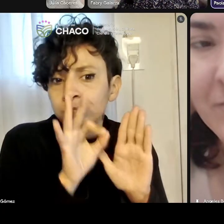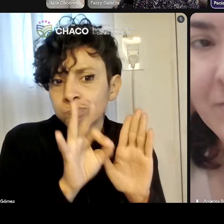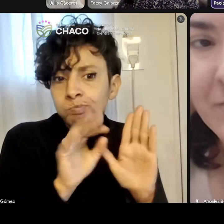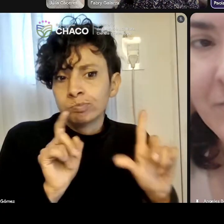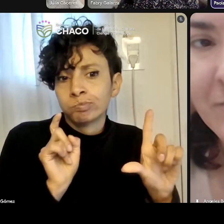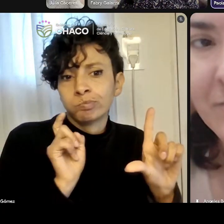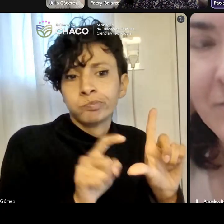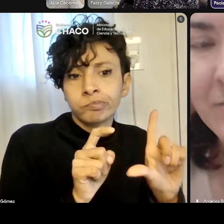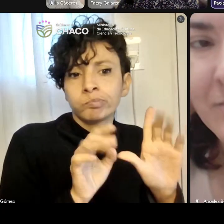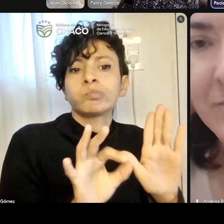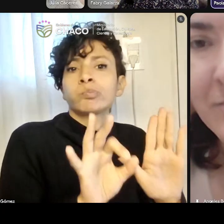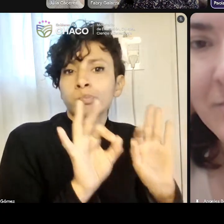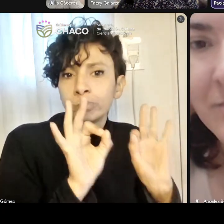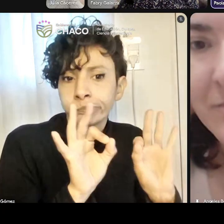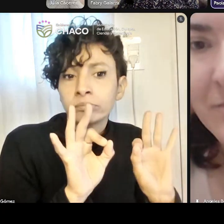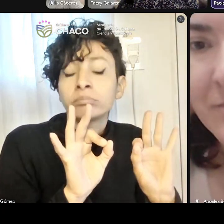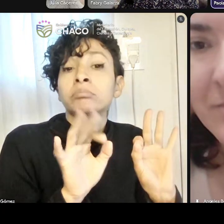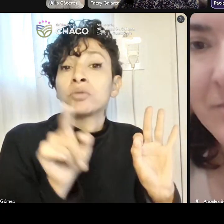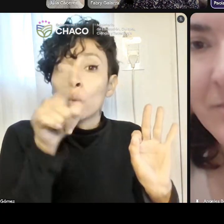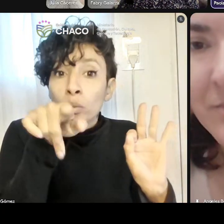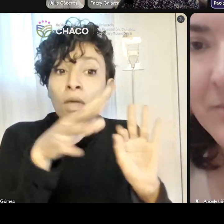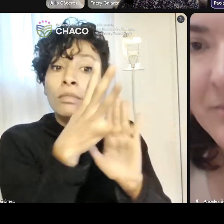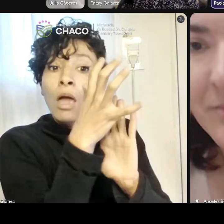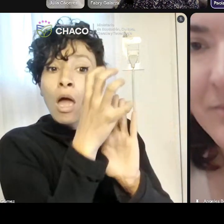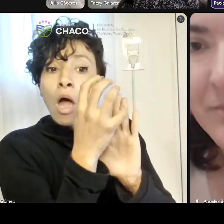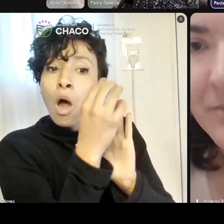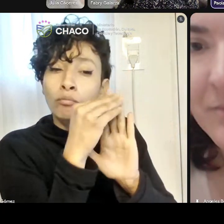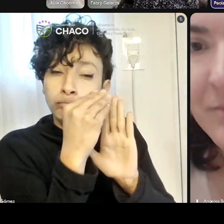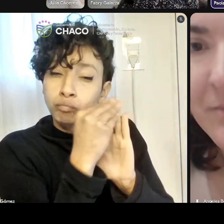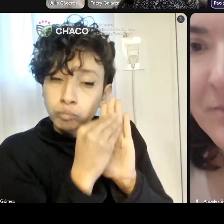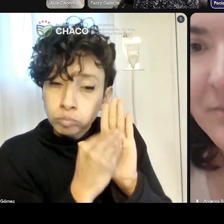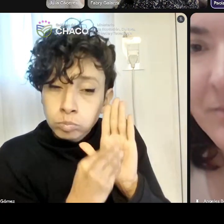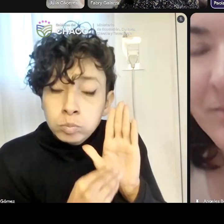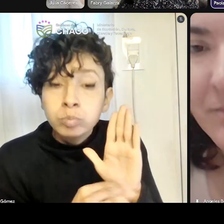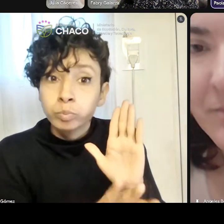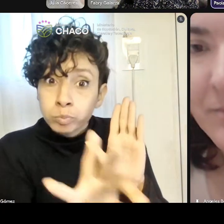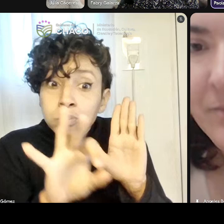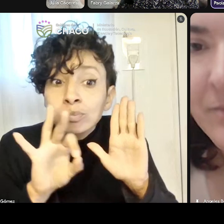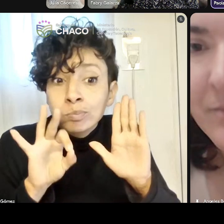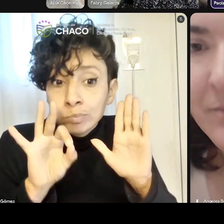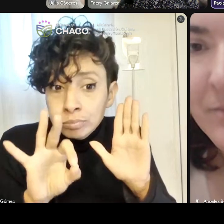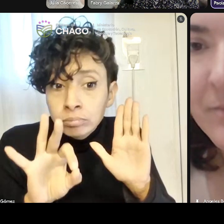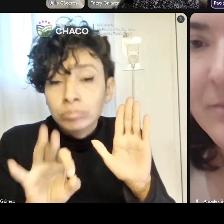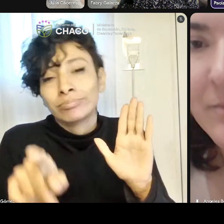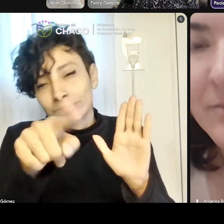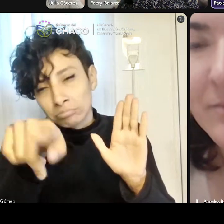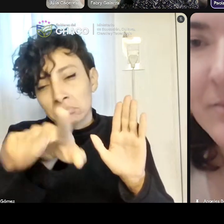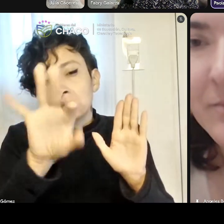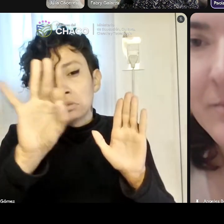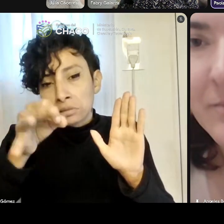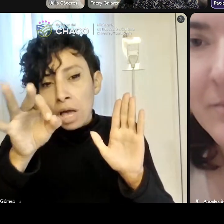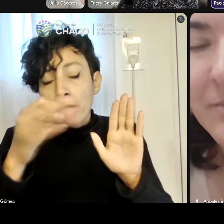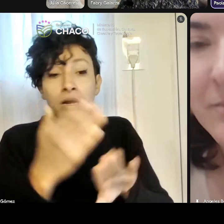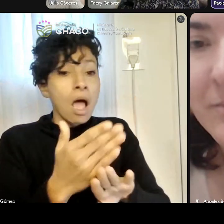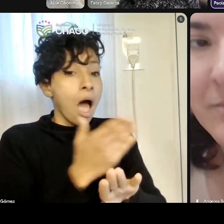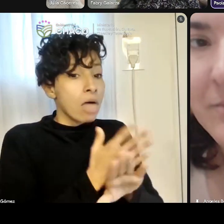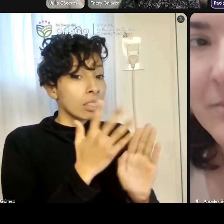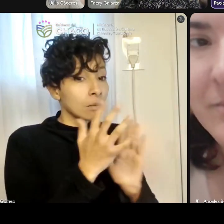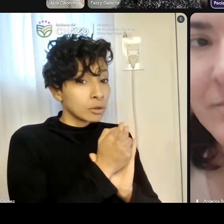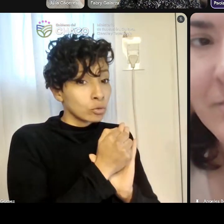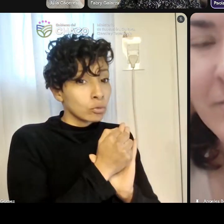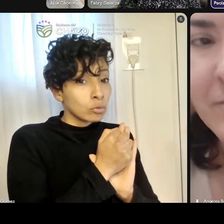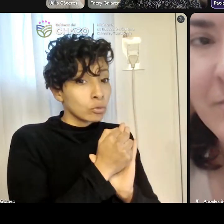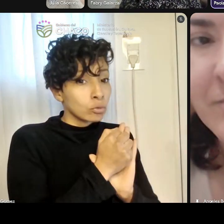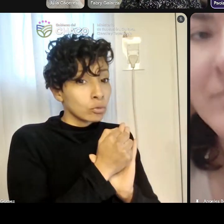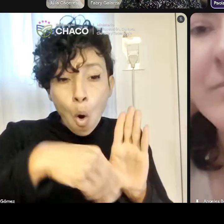complétenlo y a partir de ahí, bueno, ya saben que los que completaron el formulario y están inscritos van a tener la constancia del día de